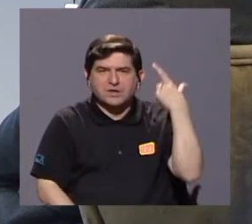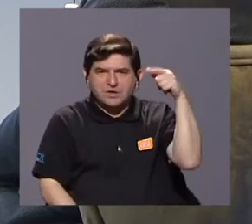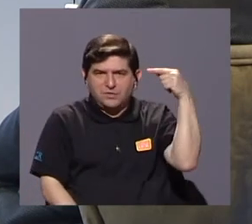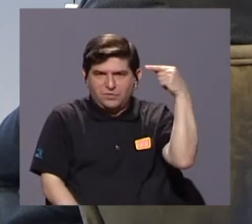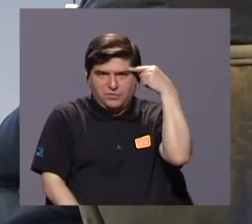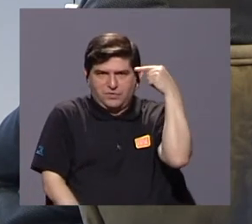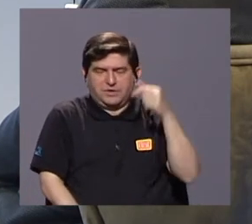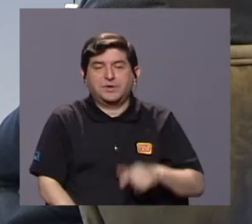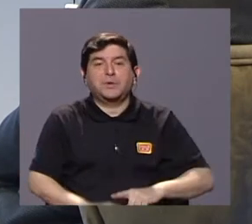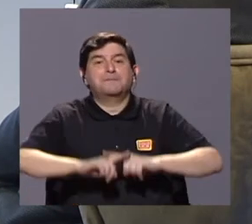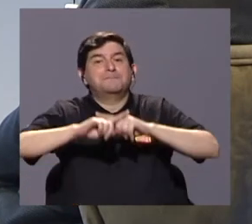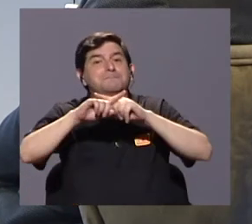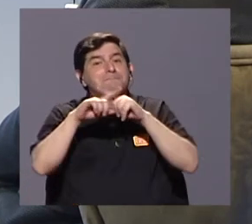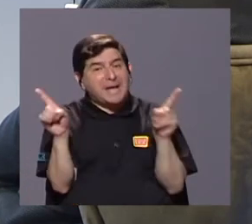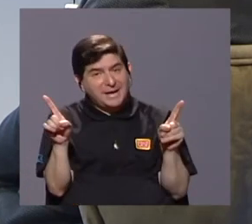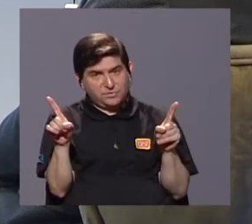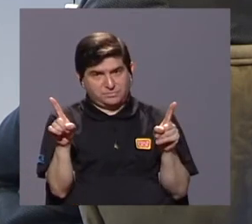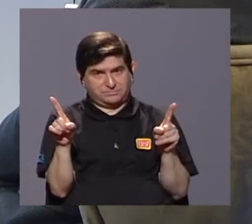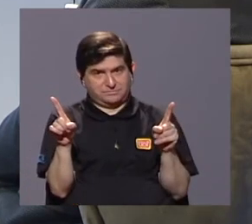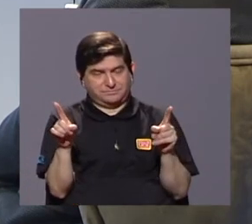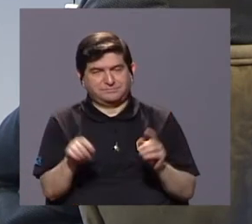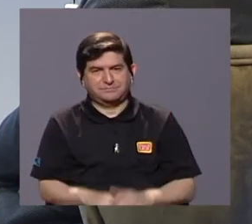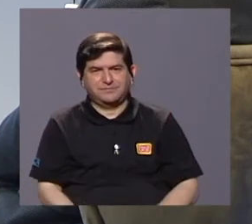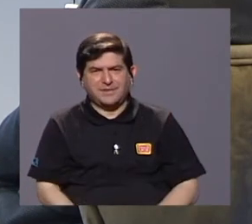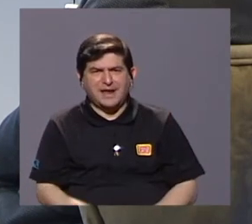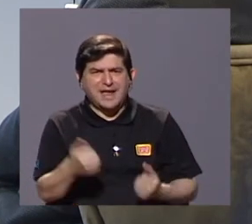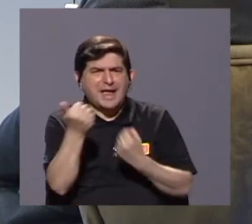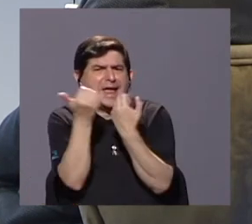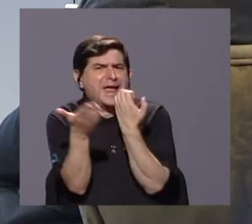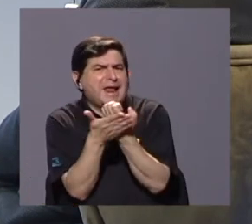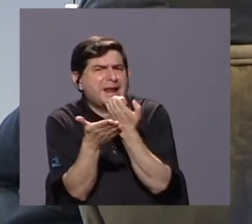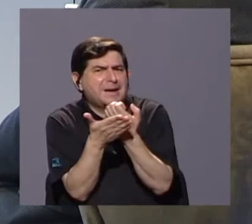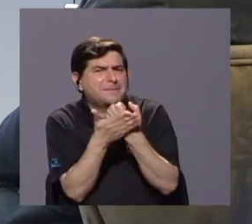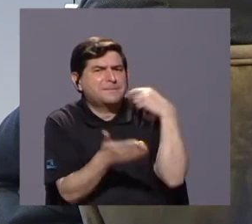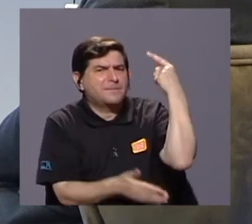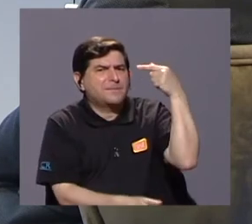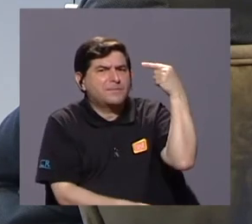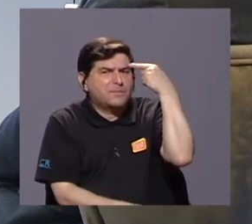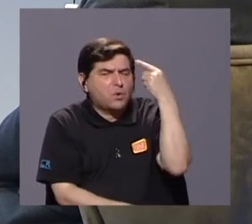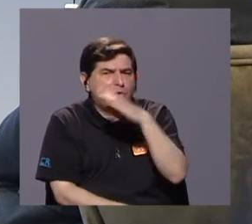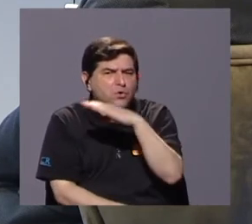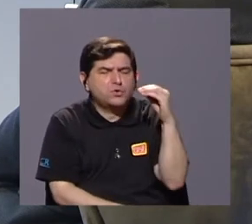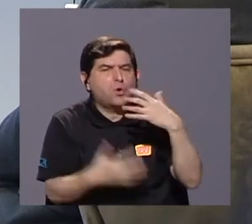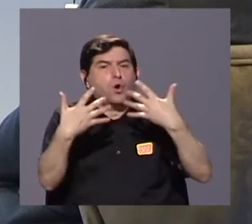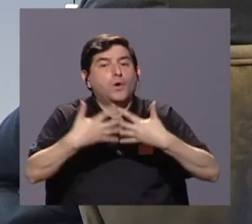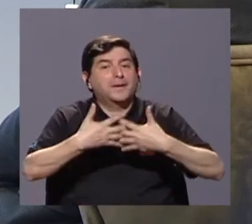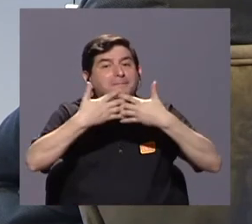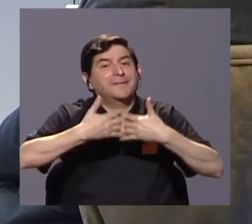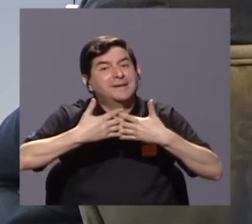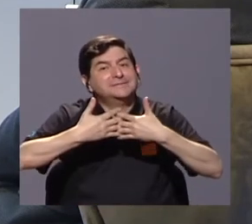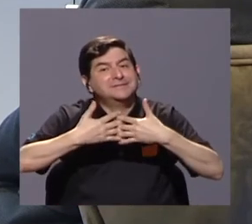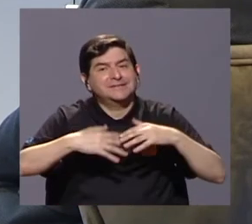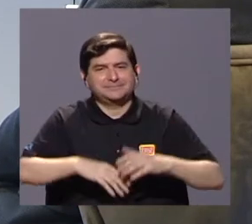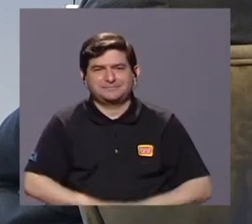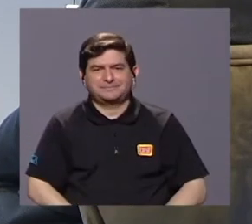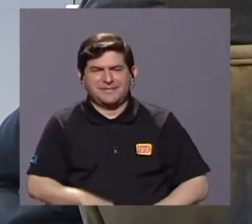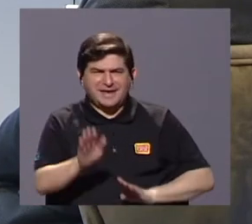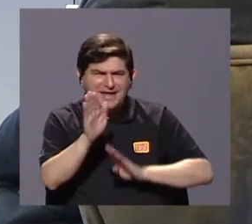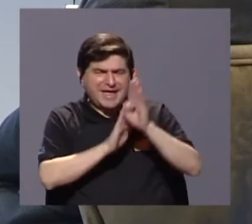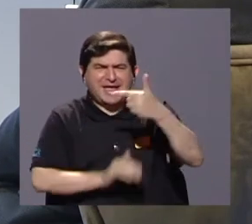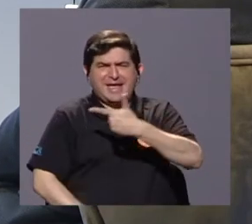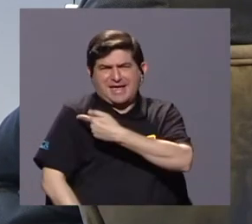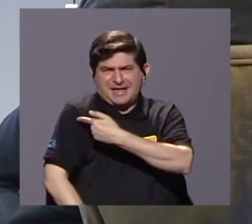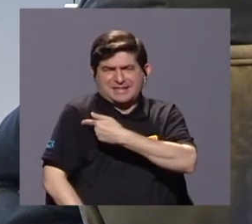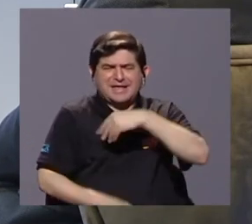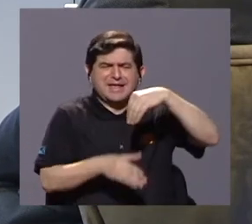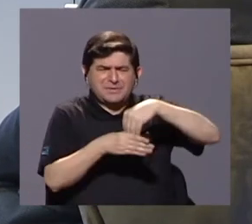gobiernos, pero el patrocinio viene de los gobiernos o viene de algunas empresas. Entonces, en el desarrollo de vacunas se